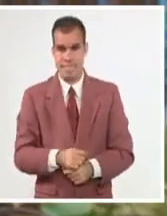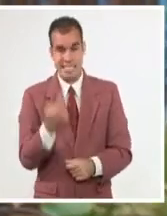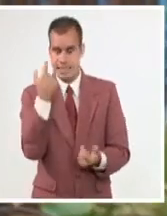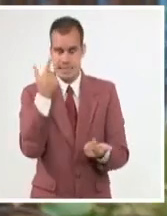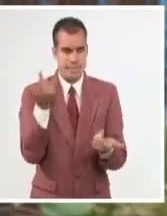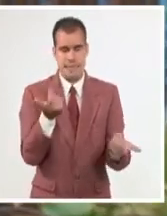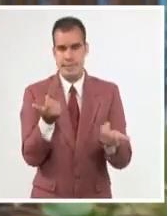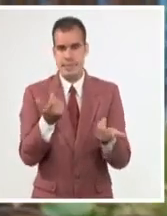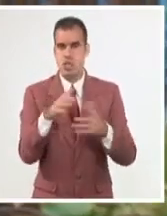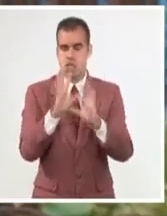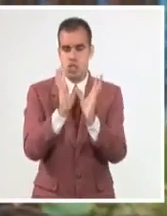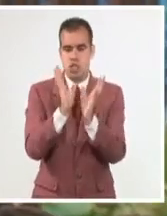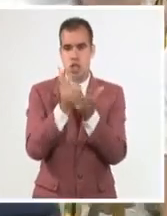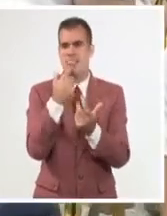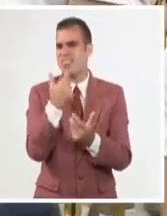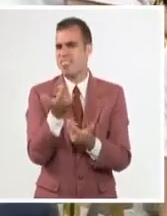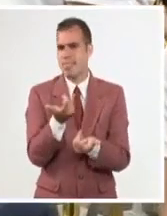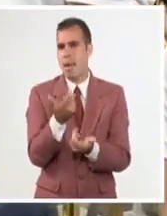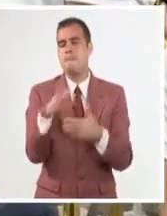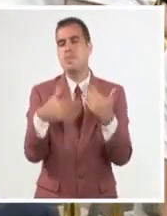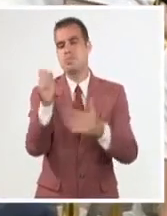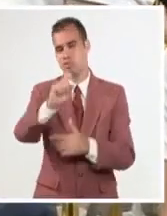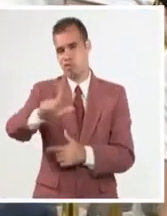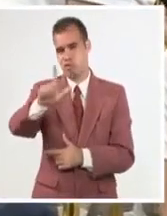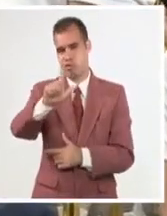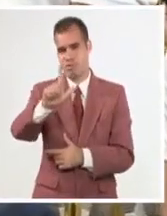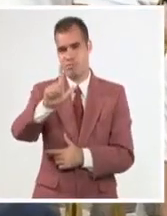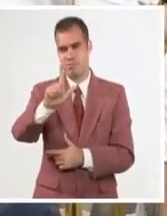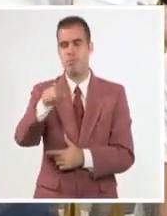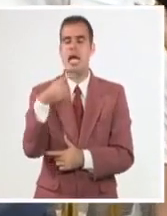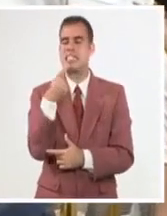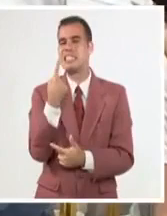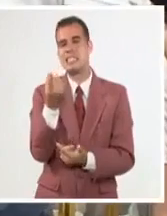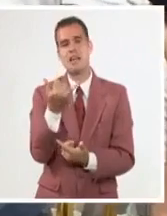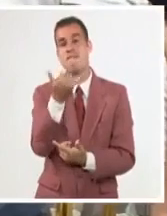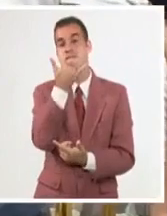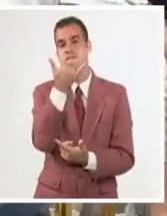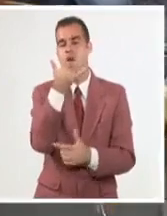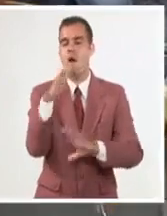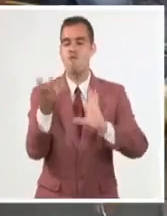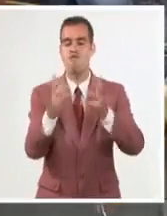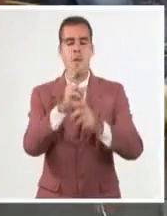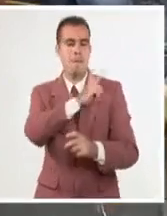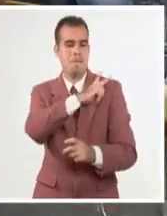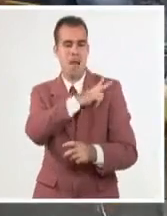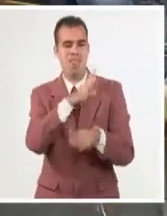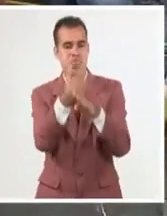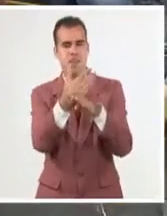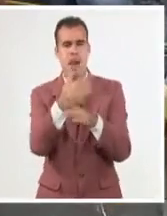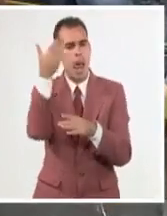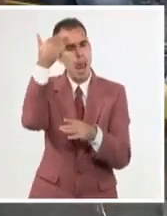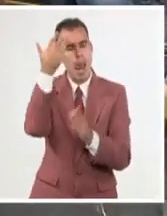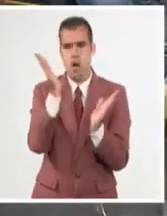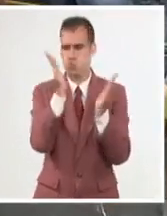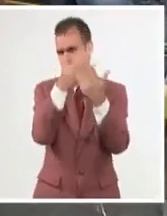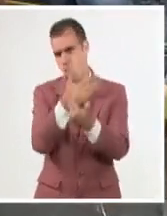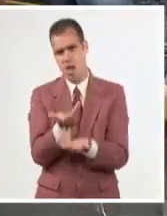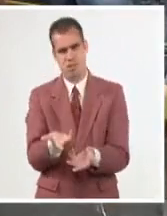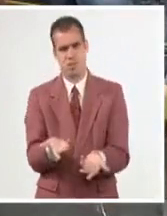particular, hablaron de un fenómeno social al que asocian a fallas en la política de cuadros y a la falta de sensibilidad de no